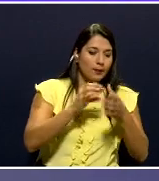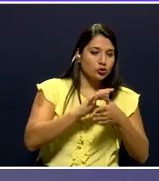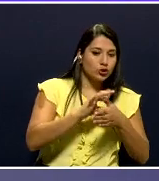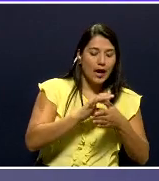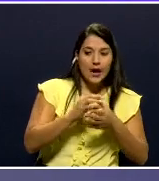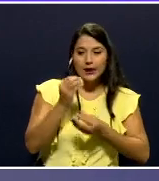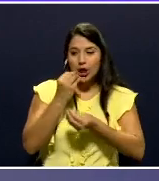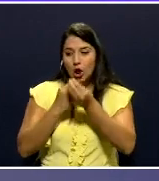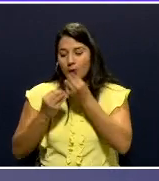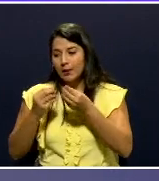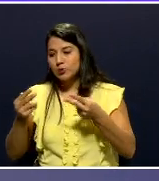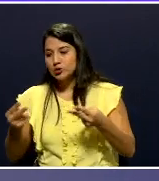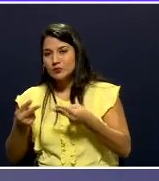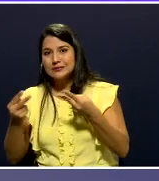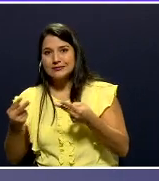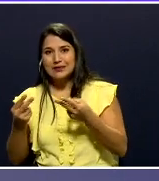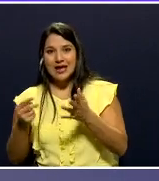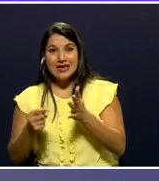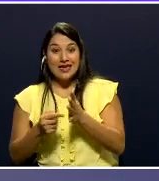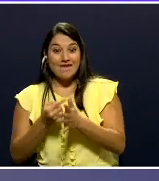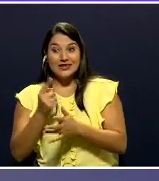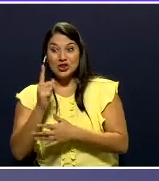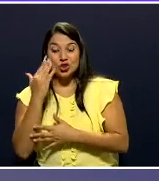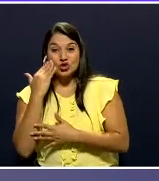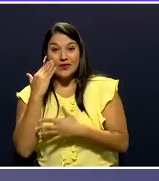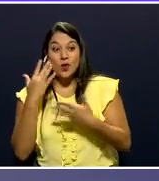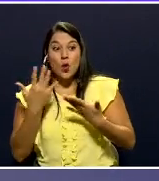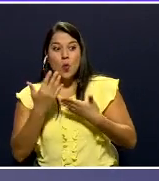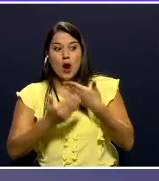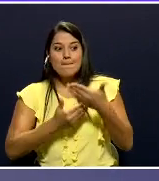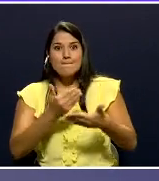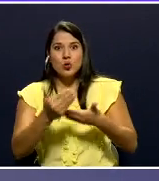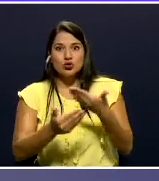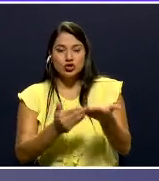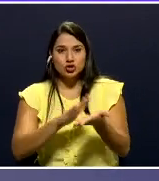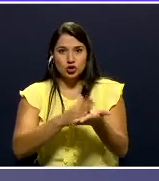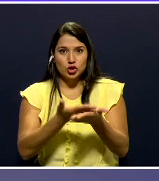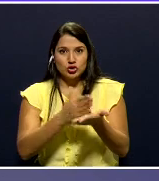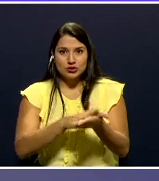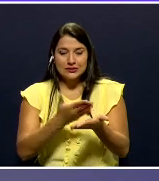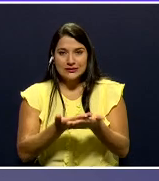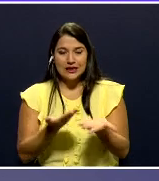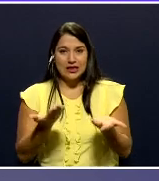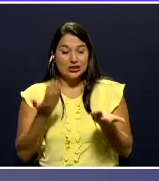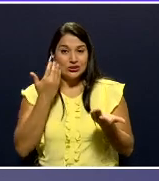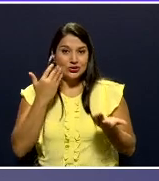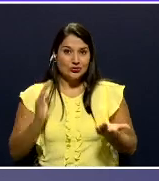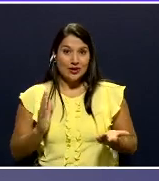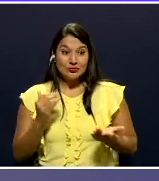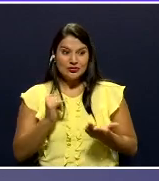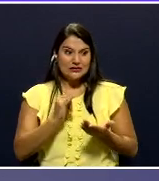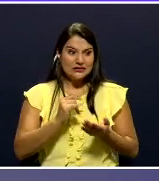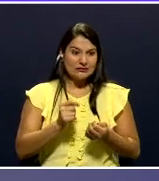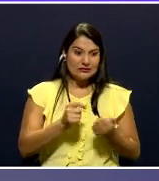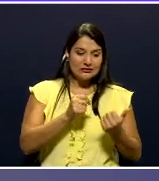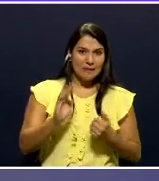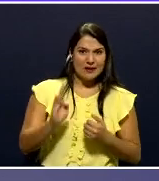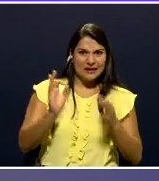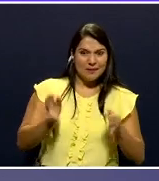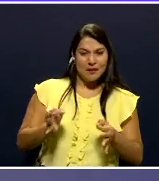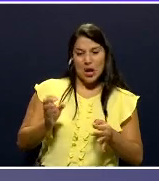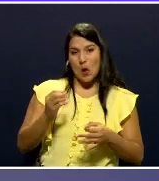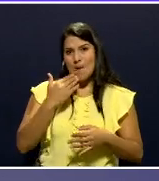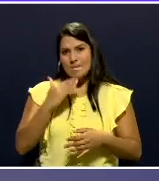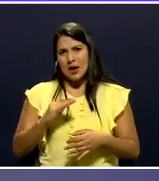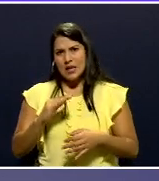vegetales, no sabemos cómo los han tratado, qué les han puesto y sinceramente como consumidor,